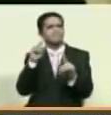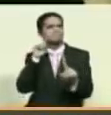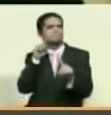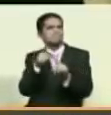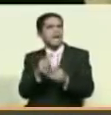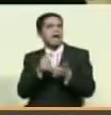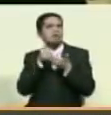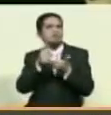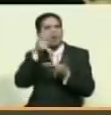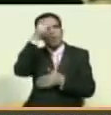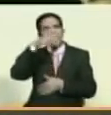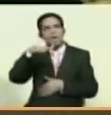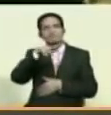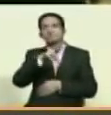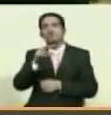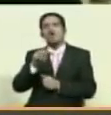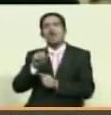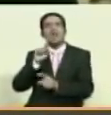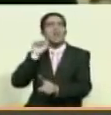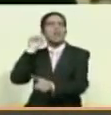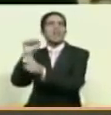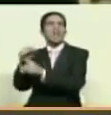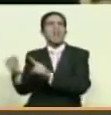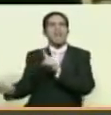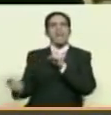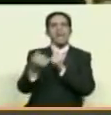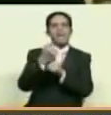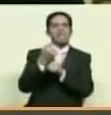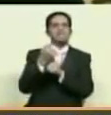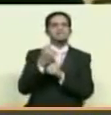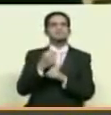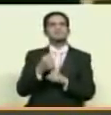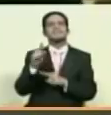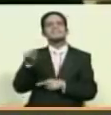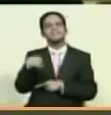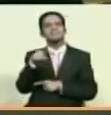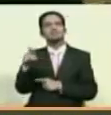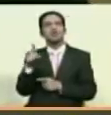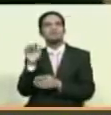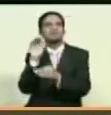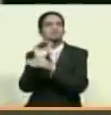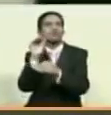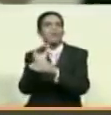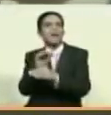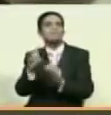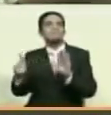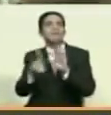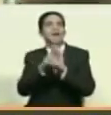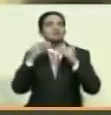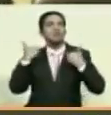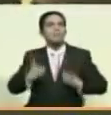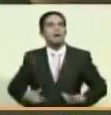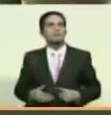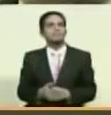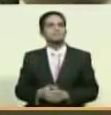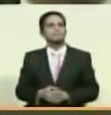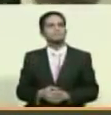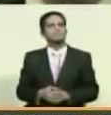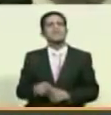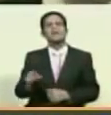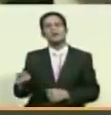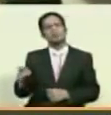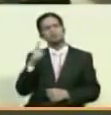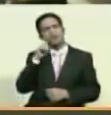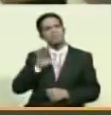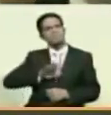pueblos, no para atacar, no para generar condiciones para invadir países, sino para proteger los derechos humanos. Durante su intervención en la sesión